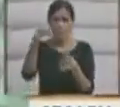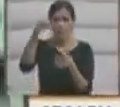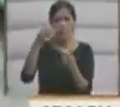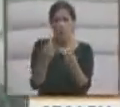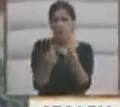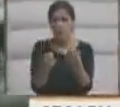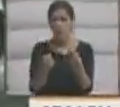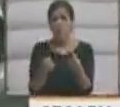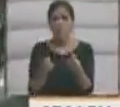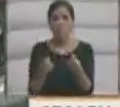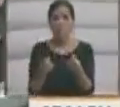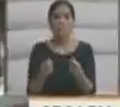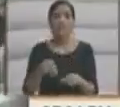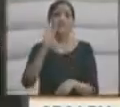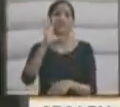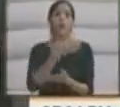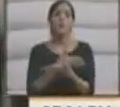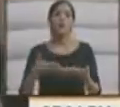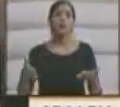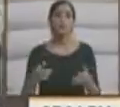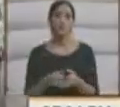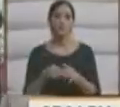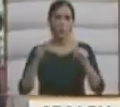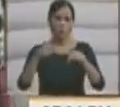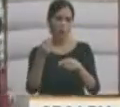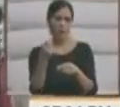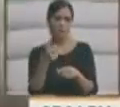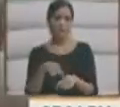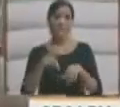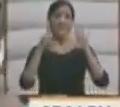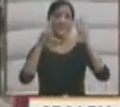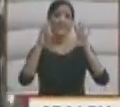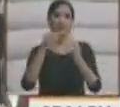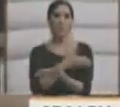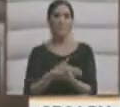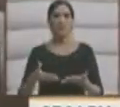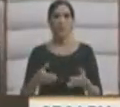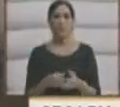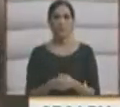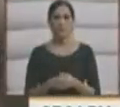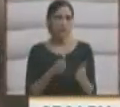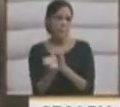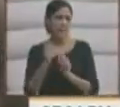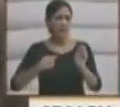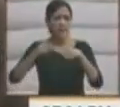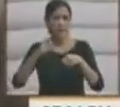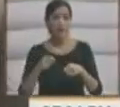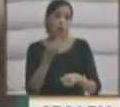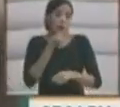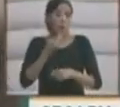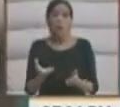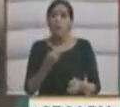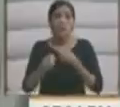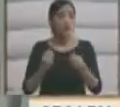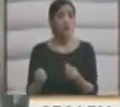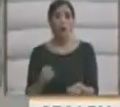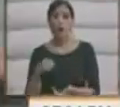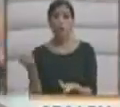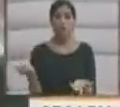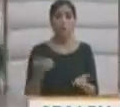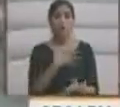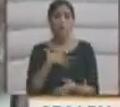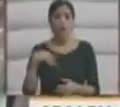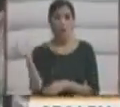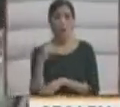costaban? 5 millones. ¿Hoy cómo está? 70 millones. ¿Hace aquí en esta tienda? Bueno, que están haciendo lo que quieren con el pueblo,